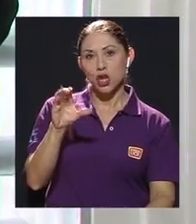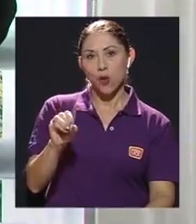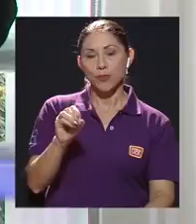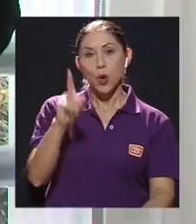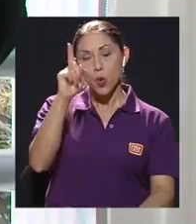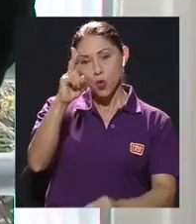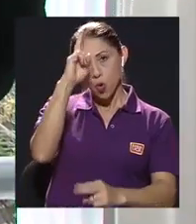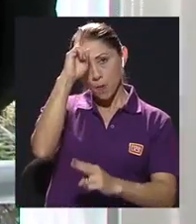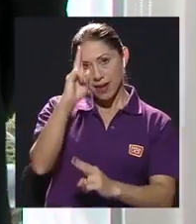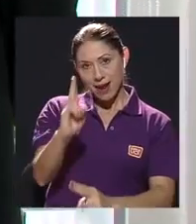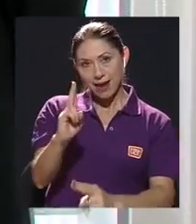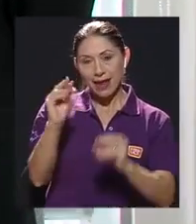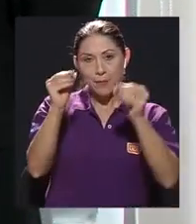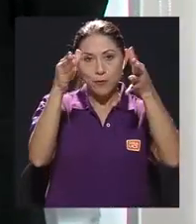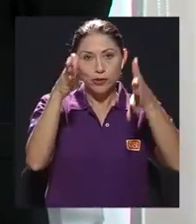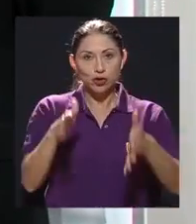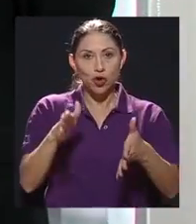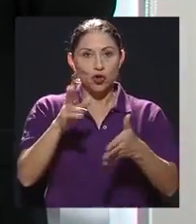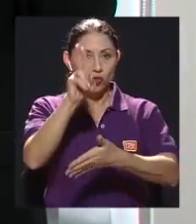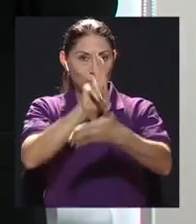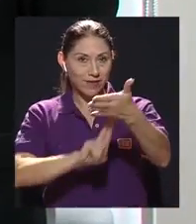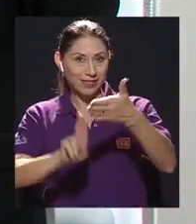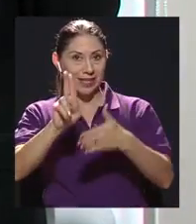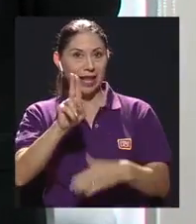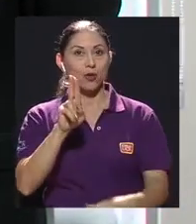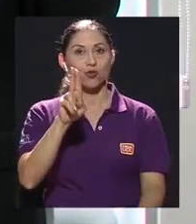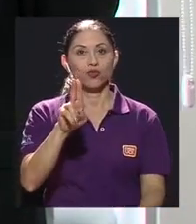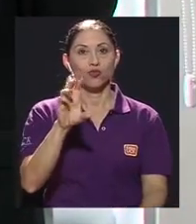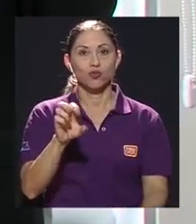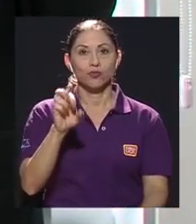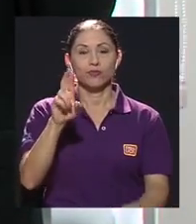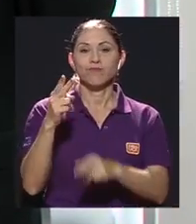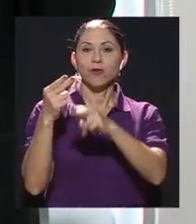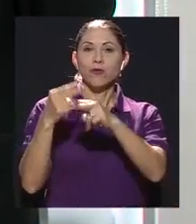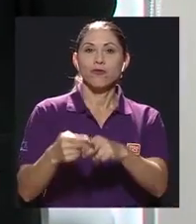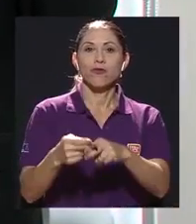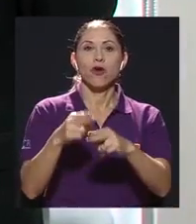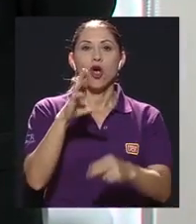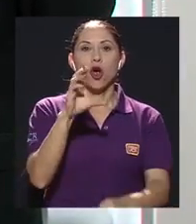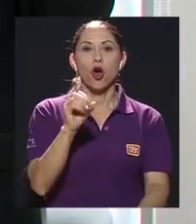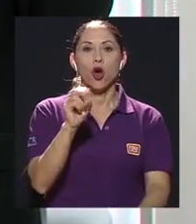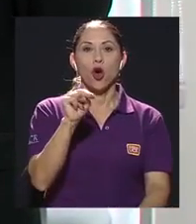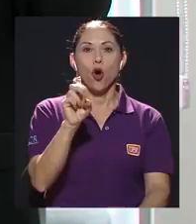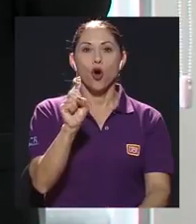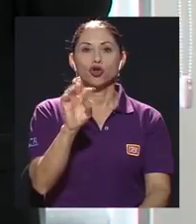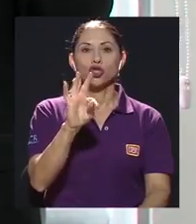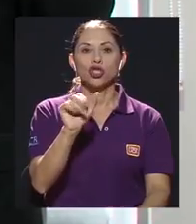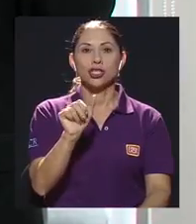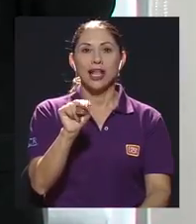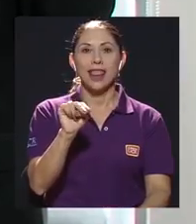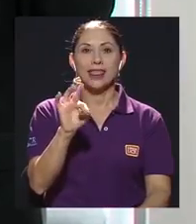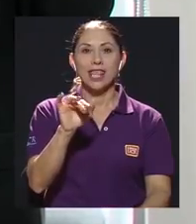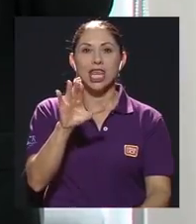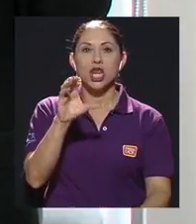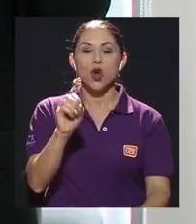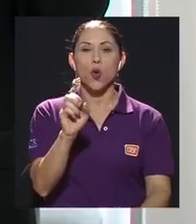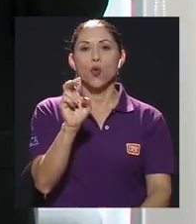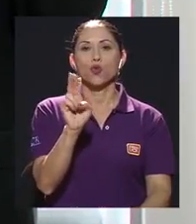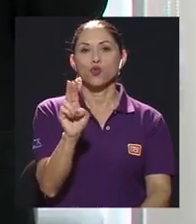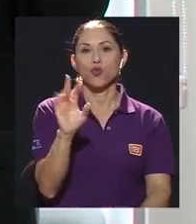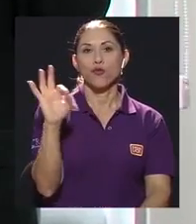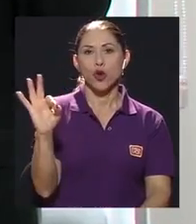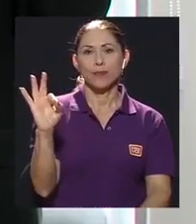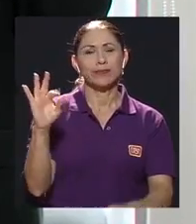profesor universitario de la Universidad de Costa Rica, Constantino Urcullo Fournier, quien tiene más de 45